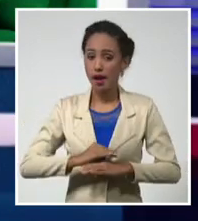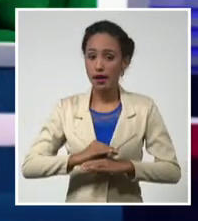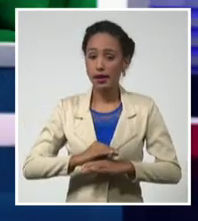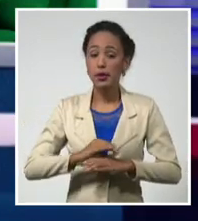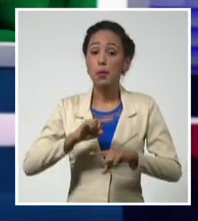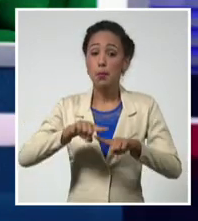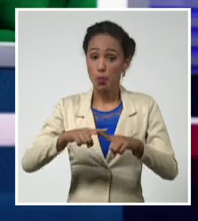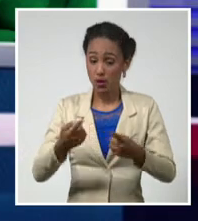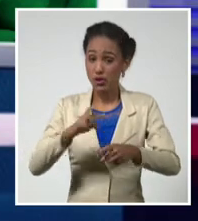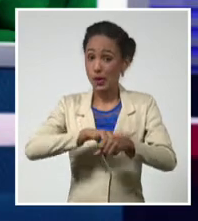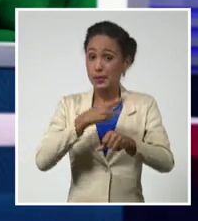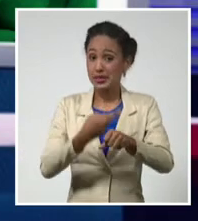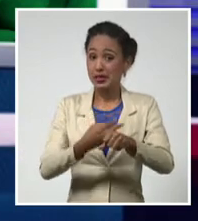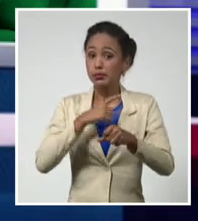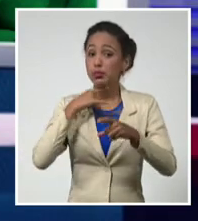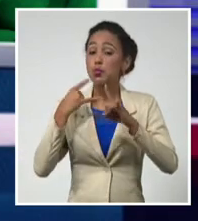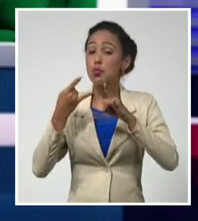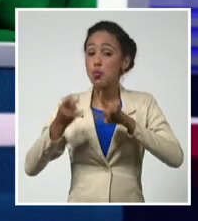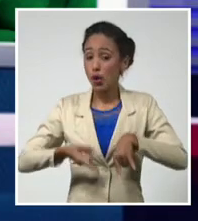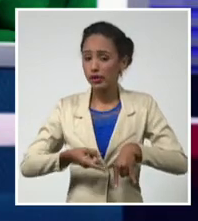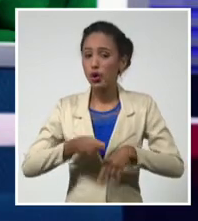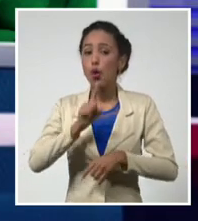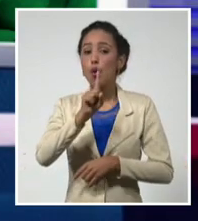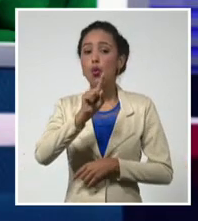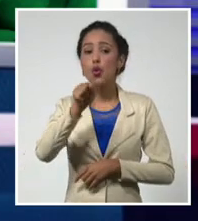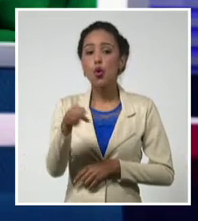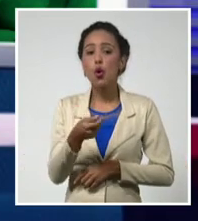letalidad sea de